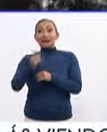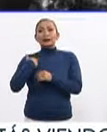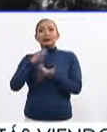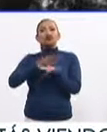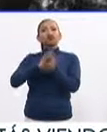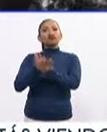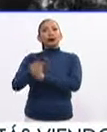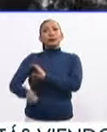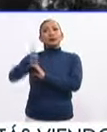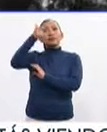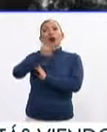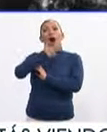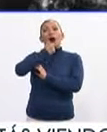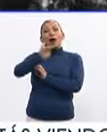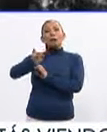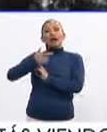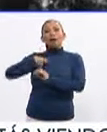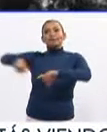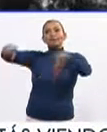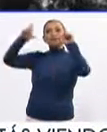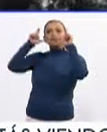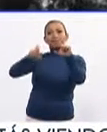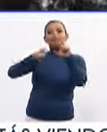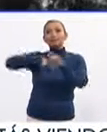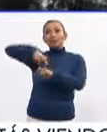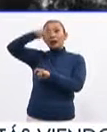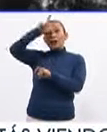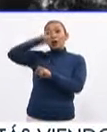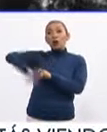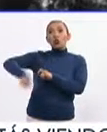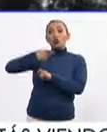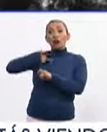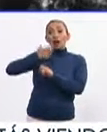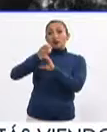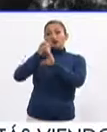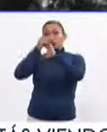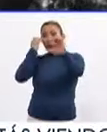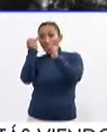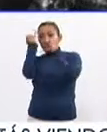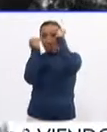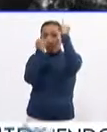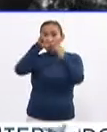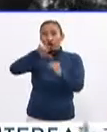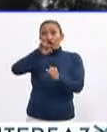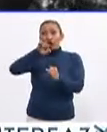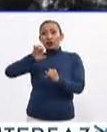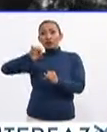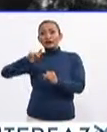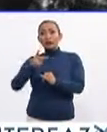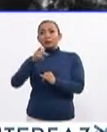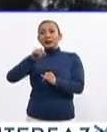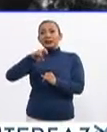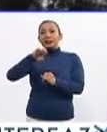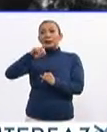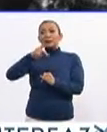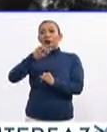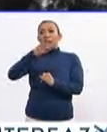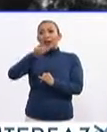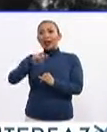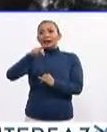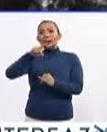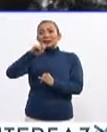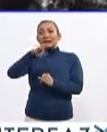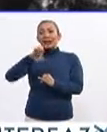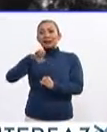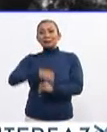Daguerre se convierte en el primer hombre en tomar una fotografía de la Luna con una cámara inventada por Joseph